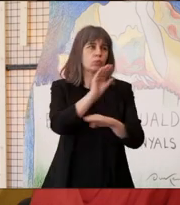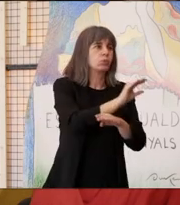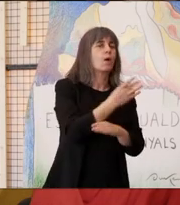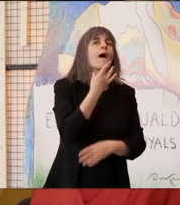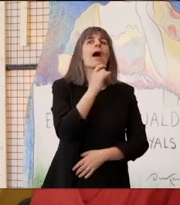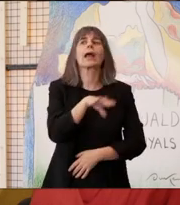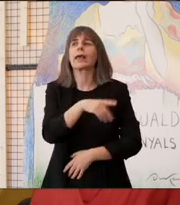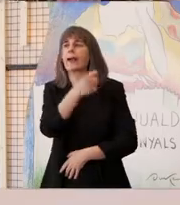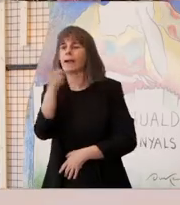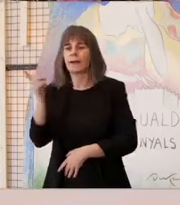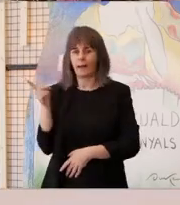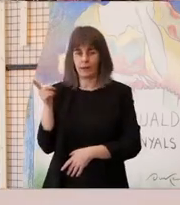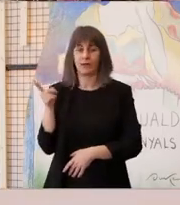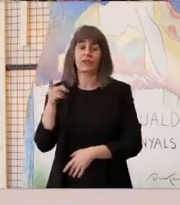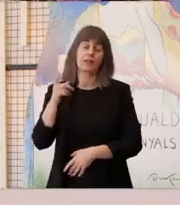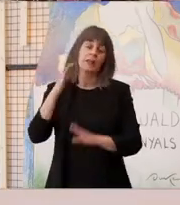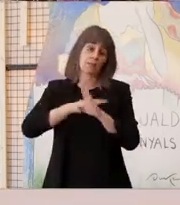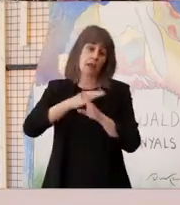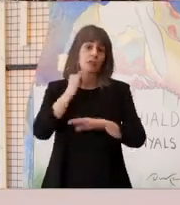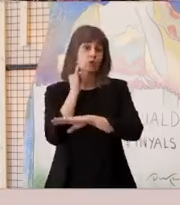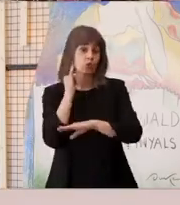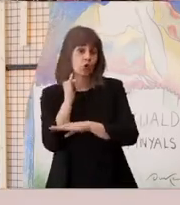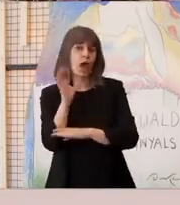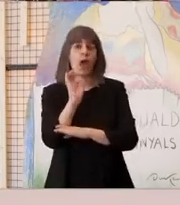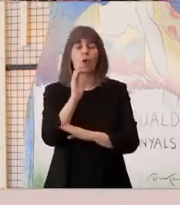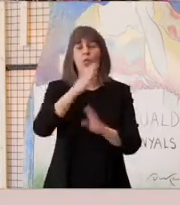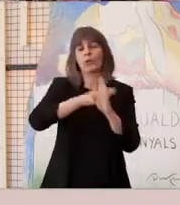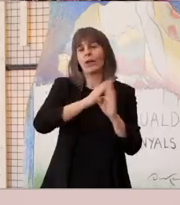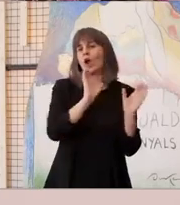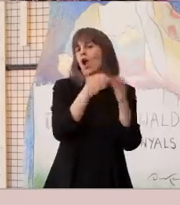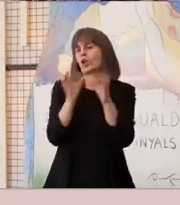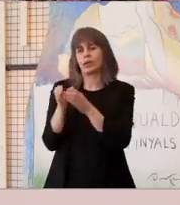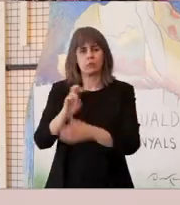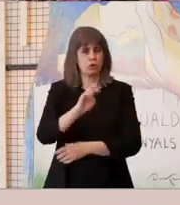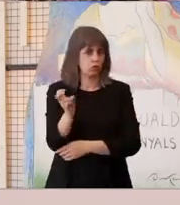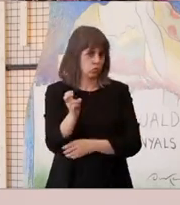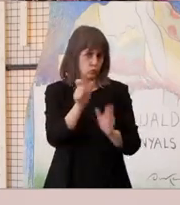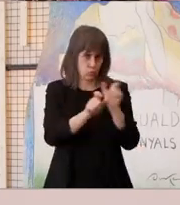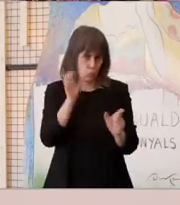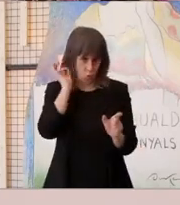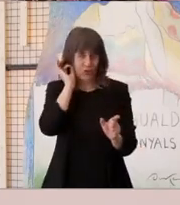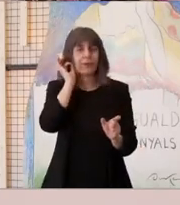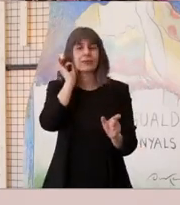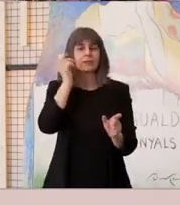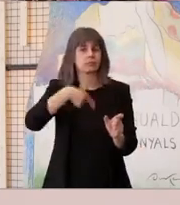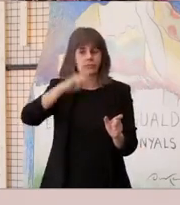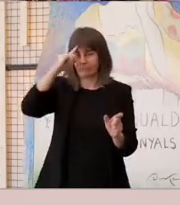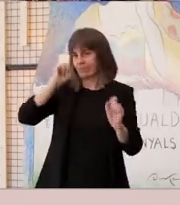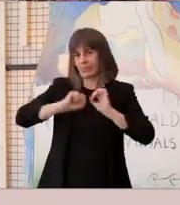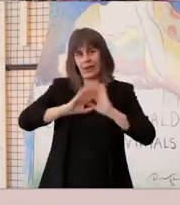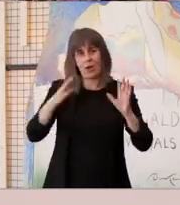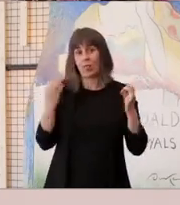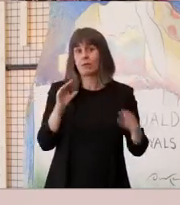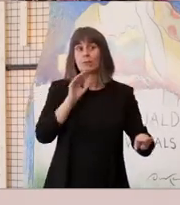nivel institucional también a nivel de otros muchos colectivos de mujeres o sea tenemos muy claro que tenemos que